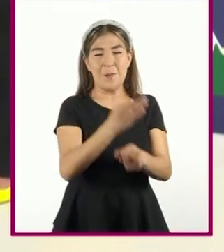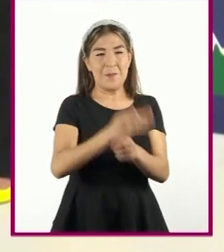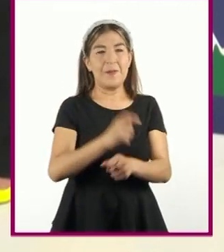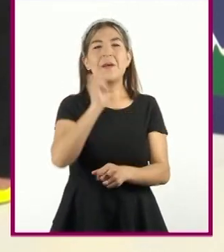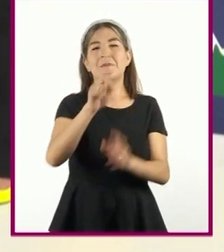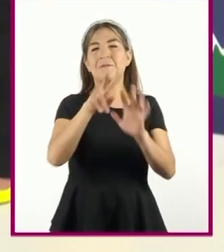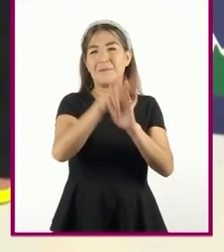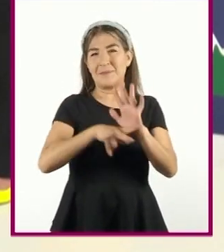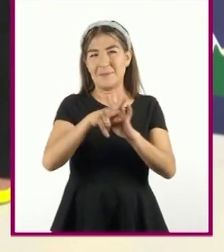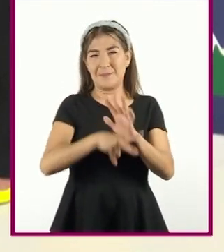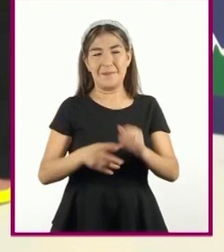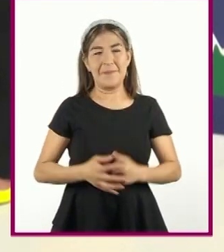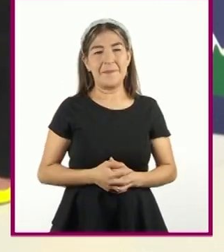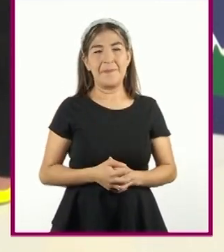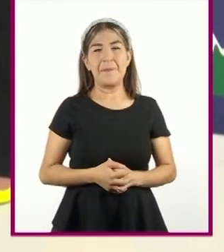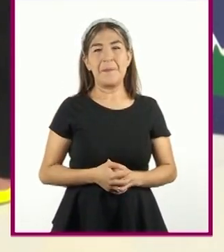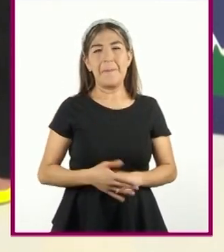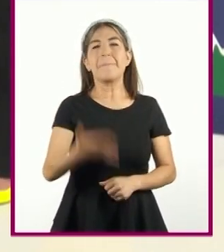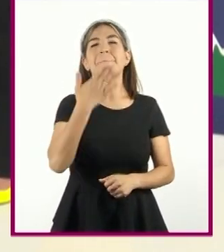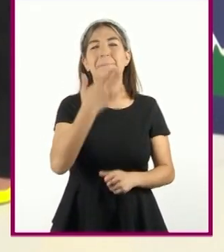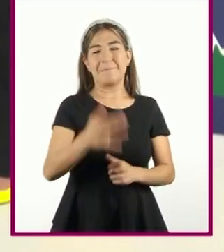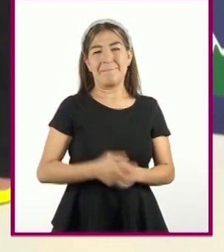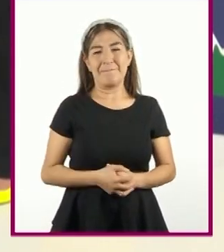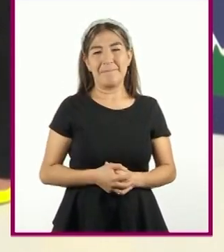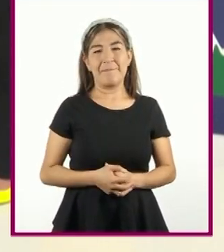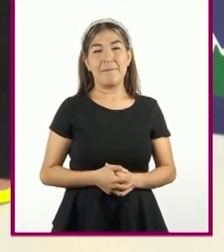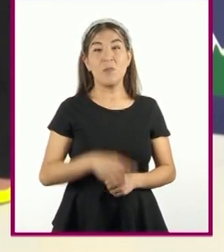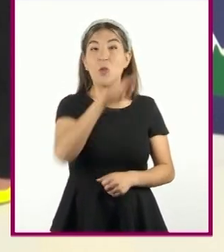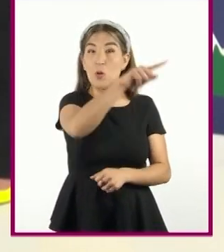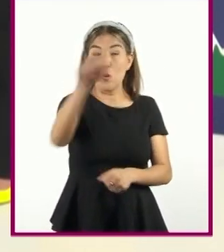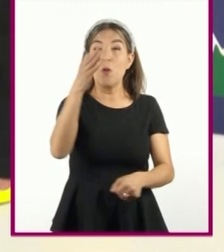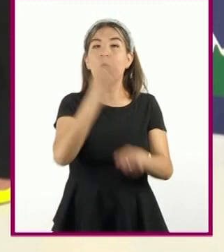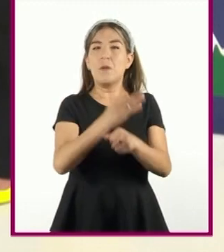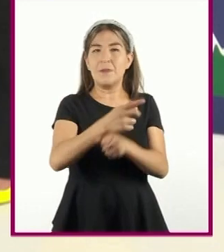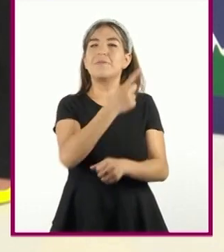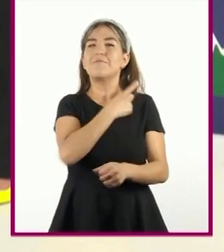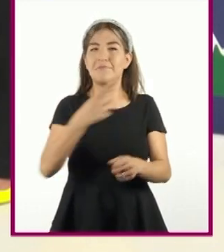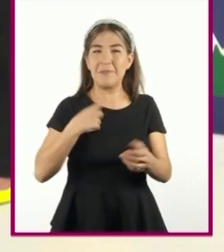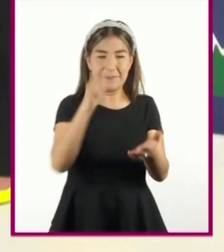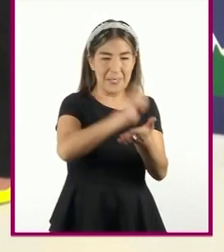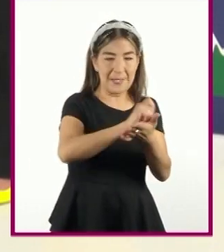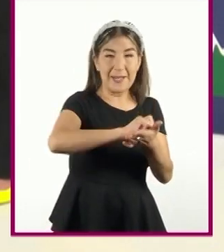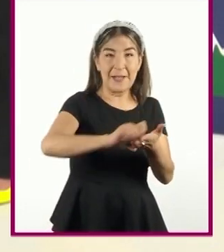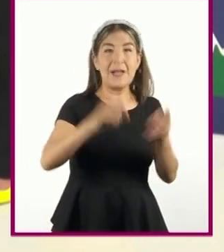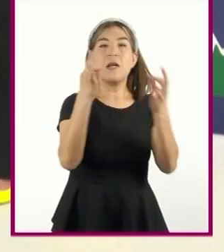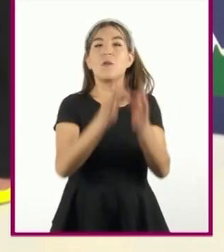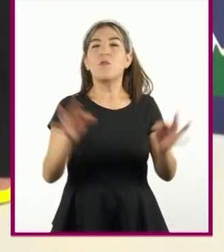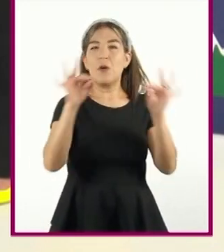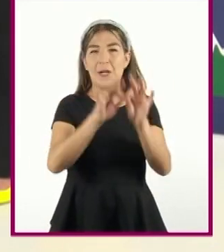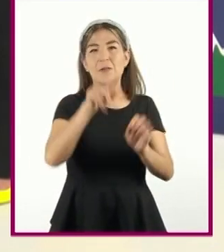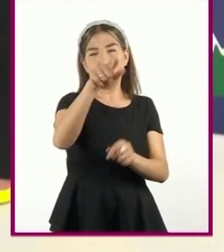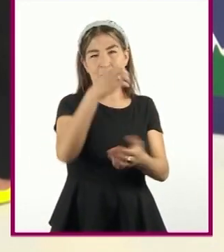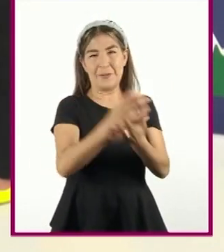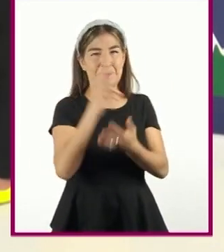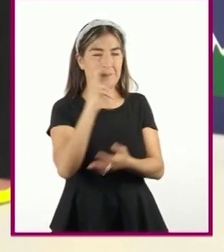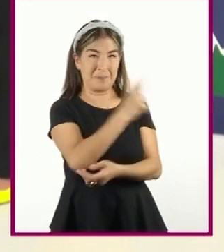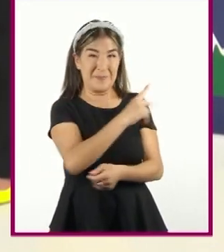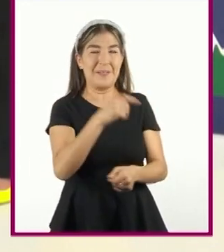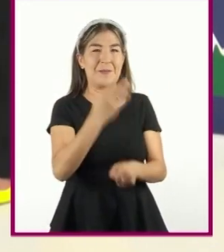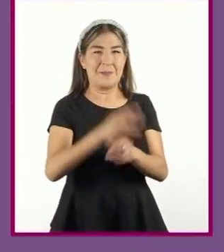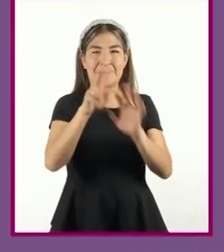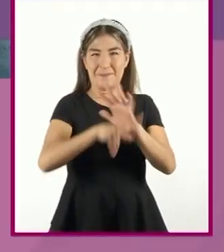el siguiente video. ¡Excelente! Tomen nota de las ideas principales en su cuaderno. ¡Adelante con el